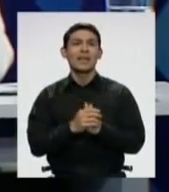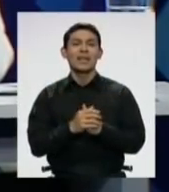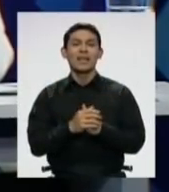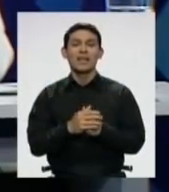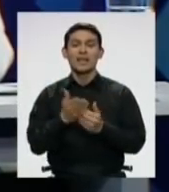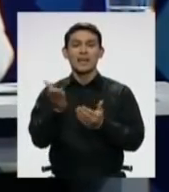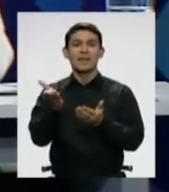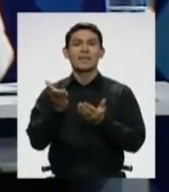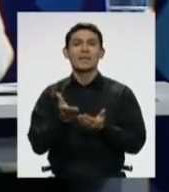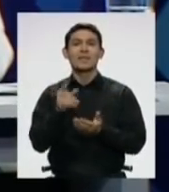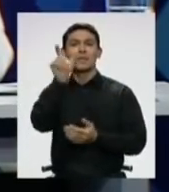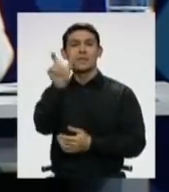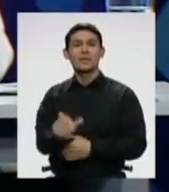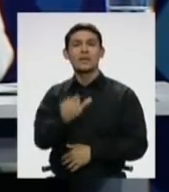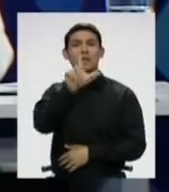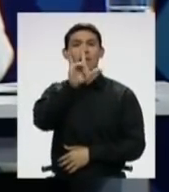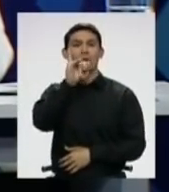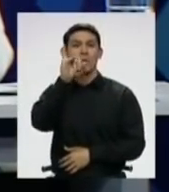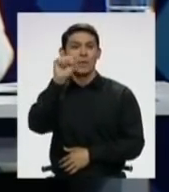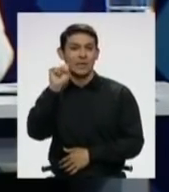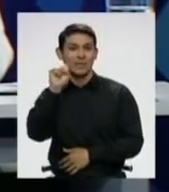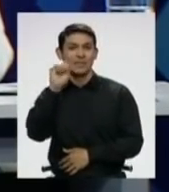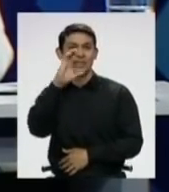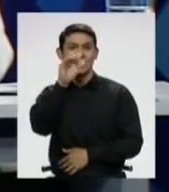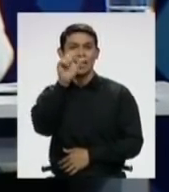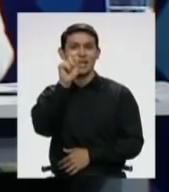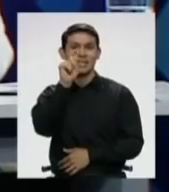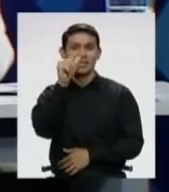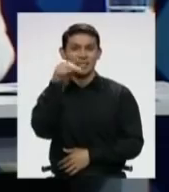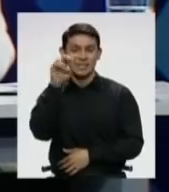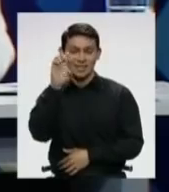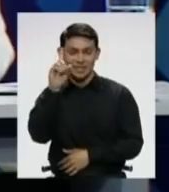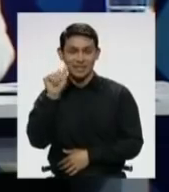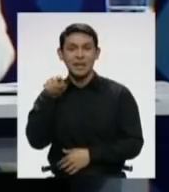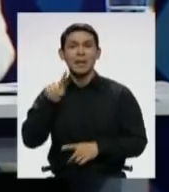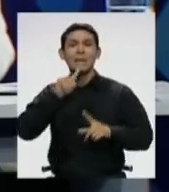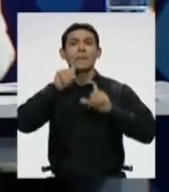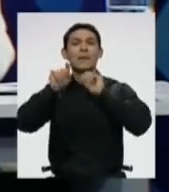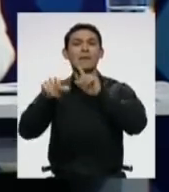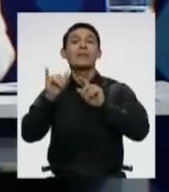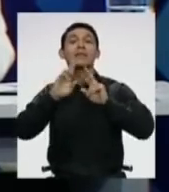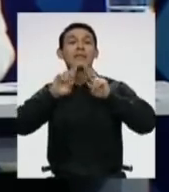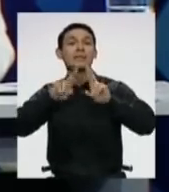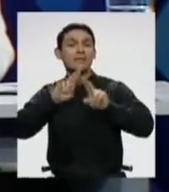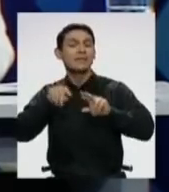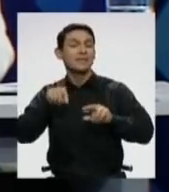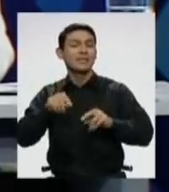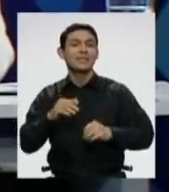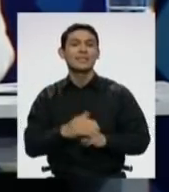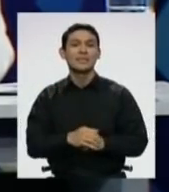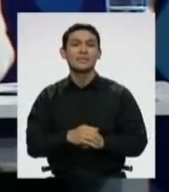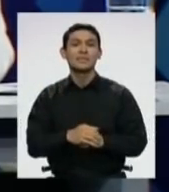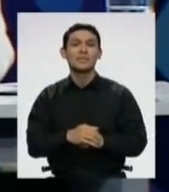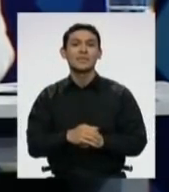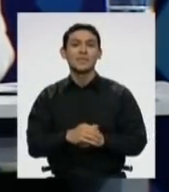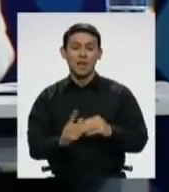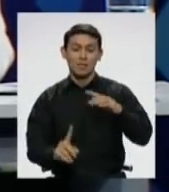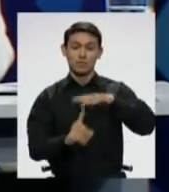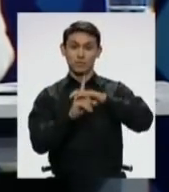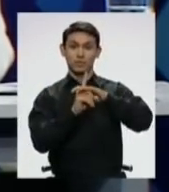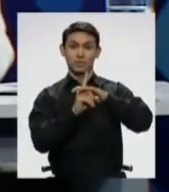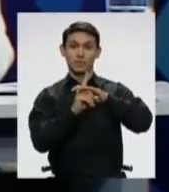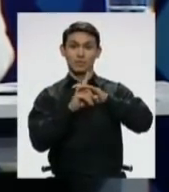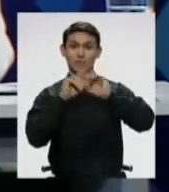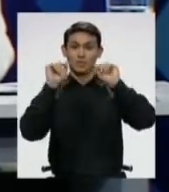candidato Luis Castañeda para que podamos proceder con la mecánica de preguntas y respuestas en este bloque, Mónica. Aparecerá en la